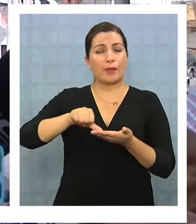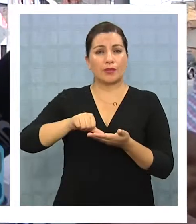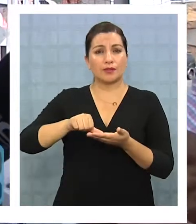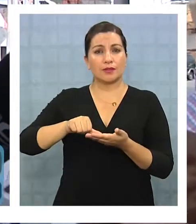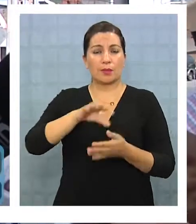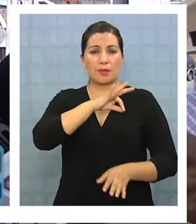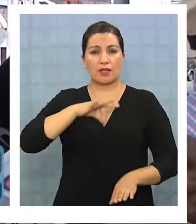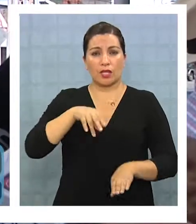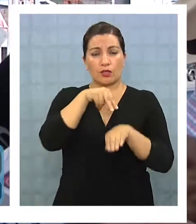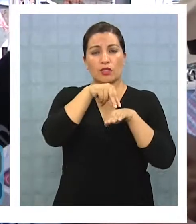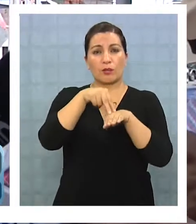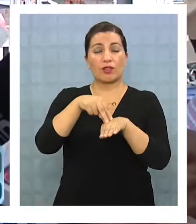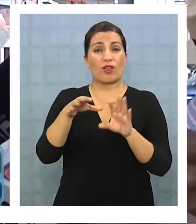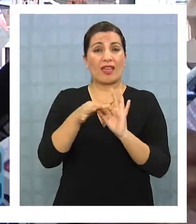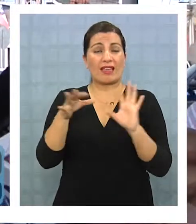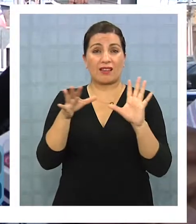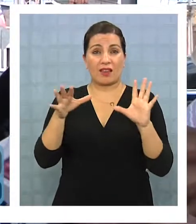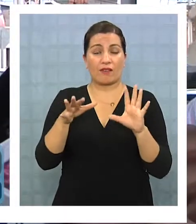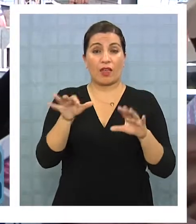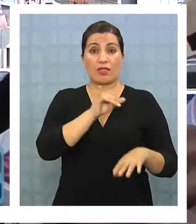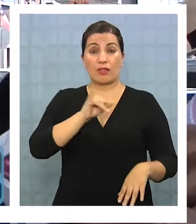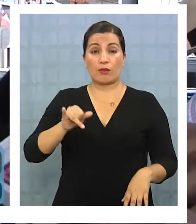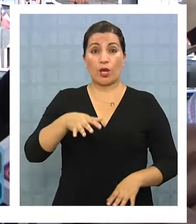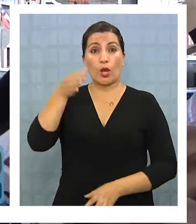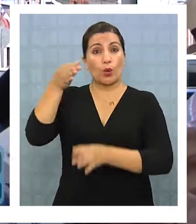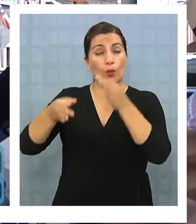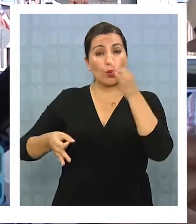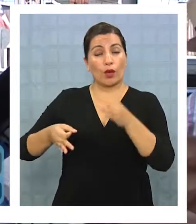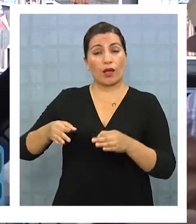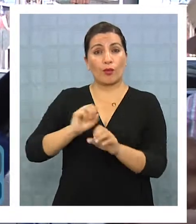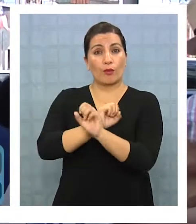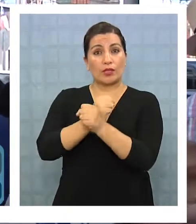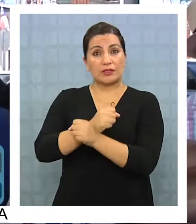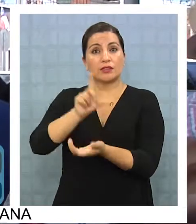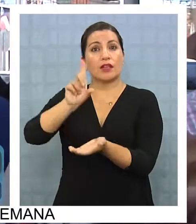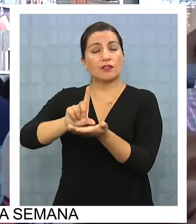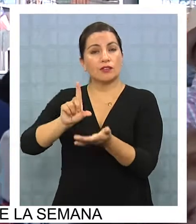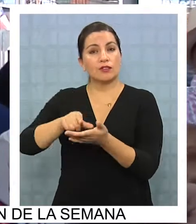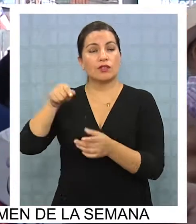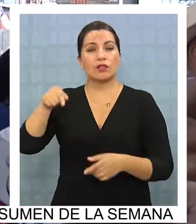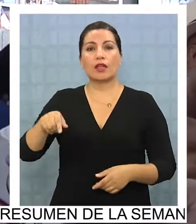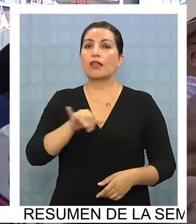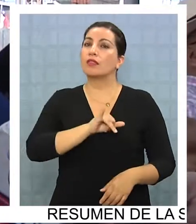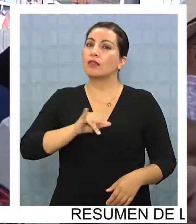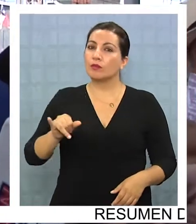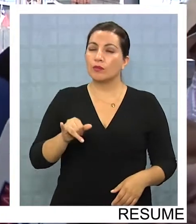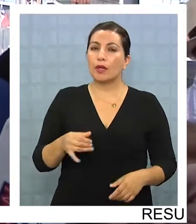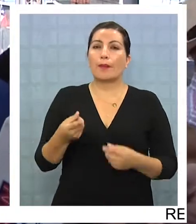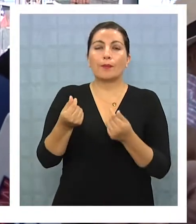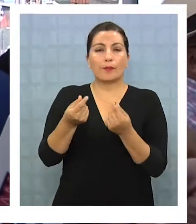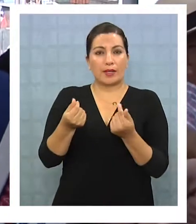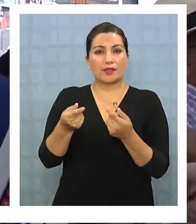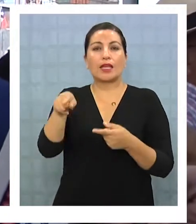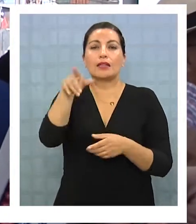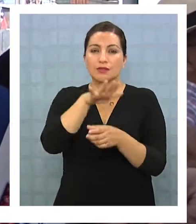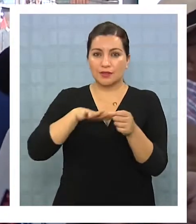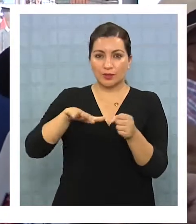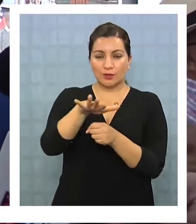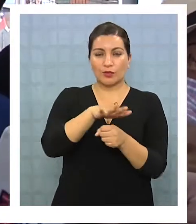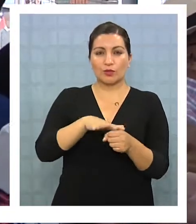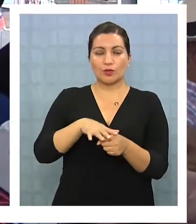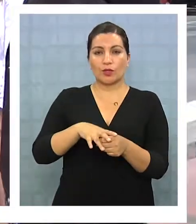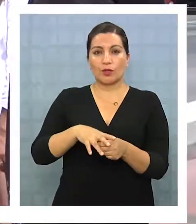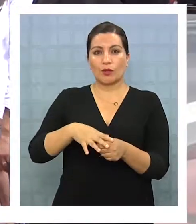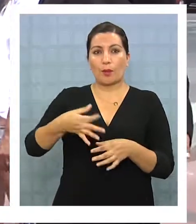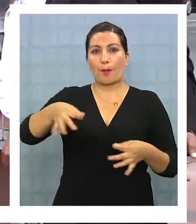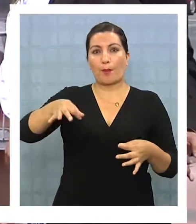graves, por lo tanto es el juzgado de la policía local quien fija la multa correspondiente en valor monetario, dado la situación que es del